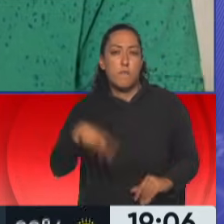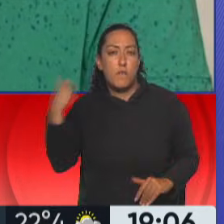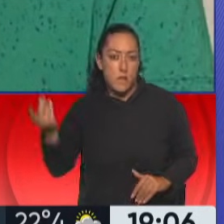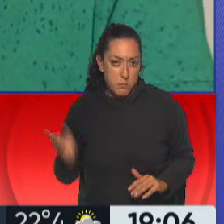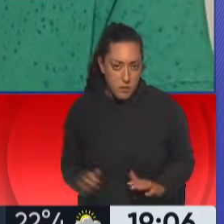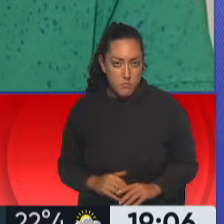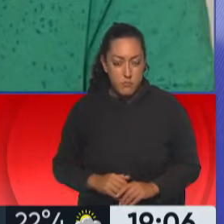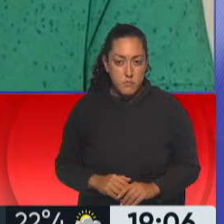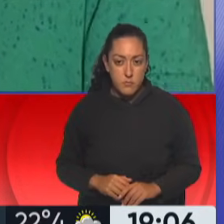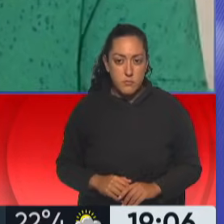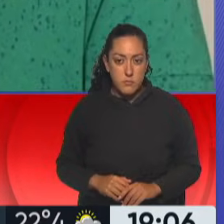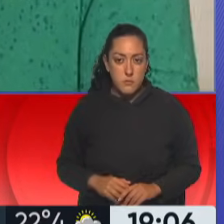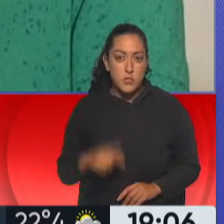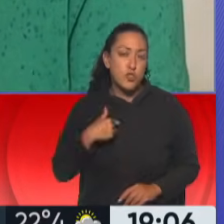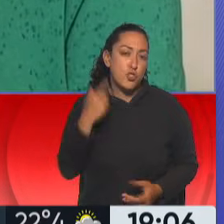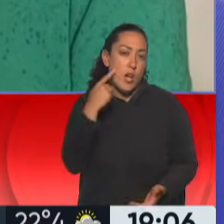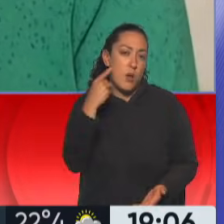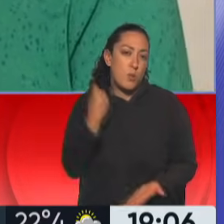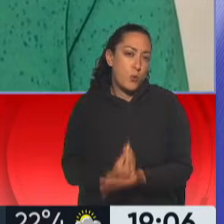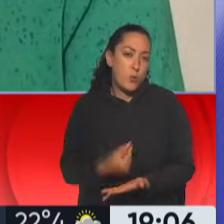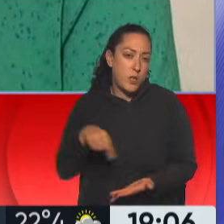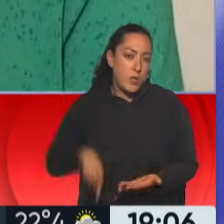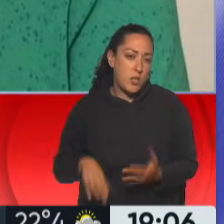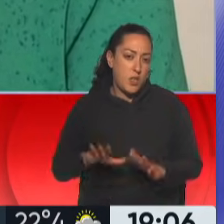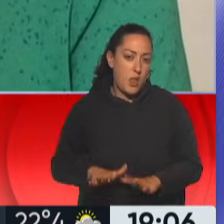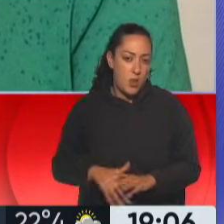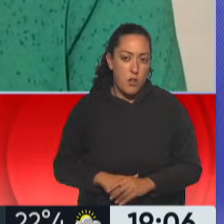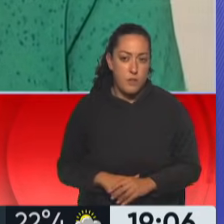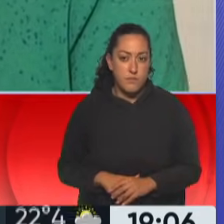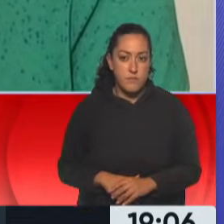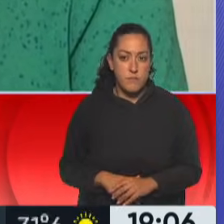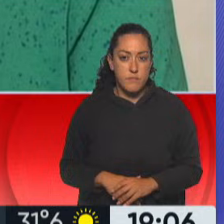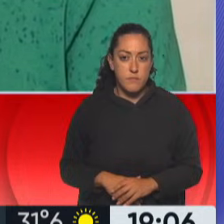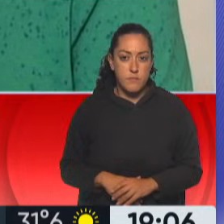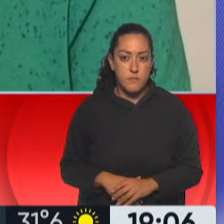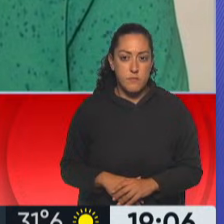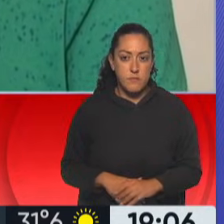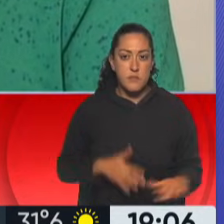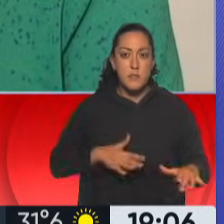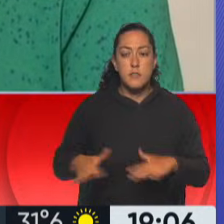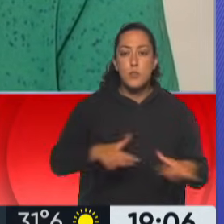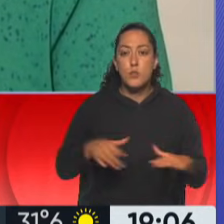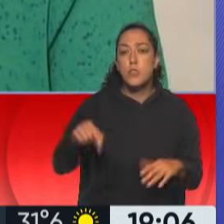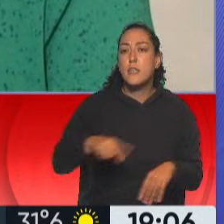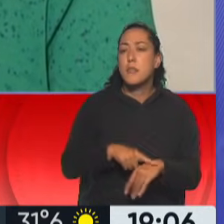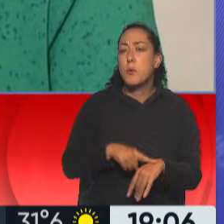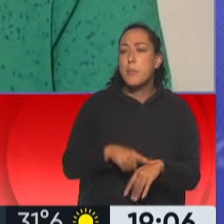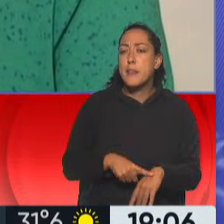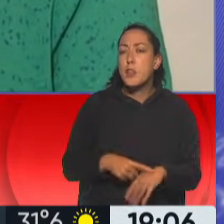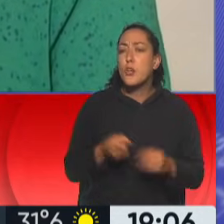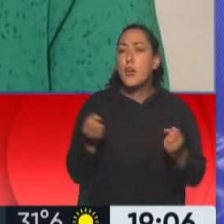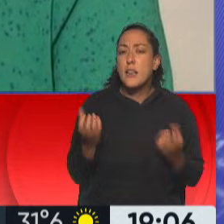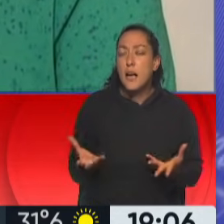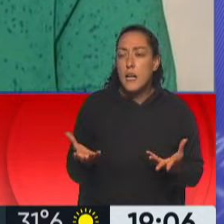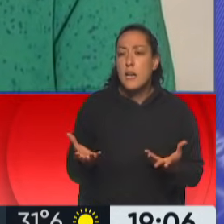me establecí acá y ya me quedo acá en Argentina. Lidio, ¿cómo está la situación en este momento puntual? Porque